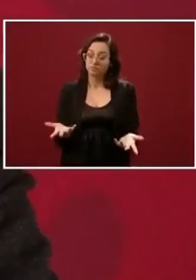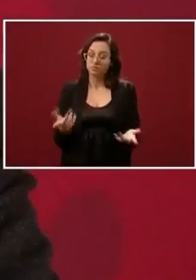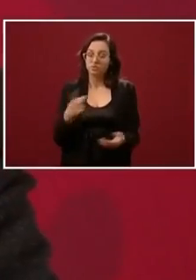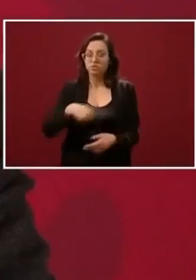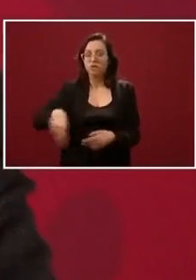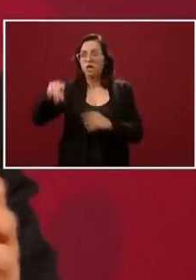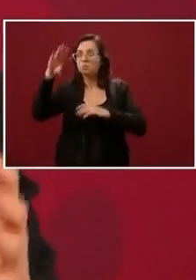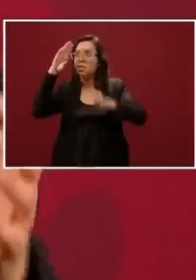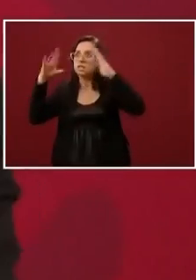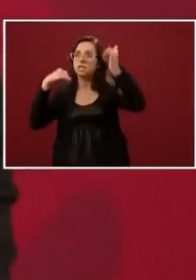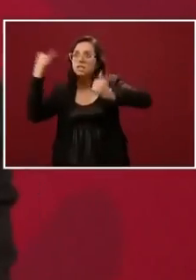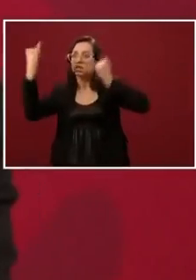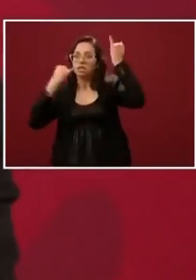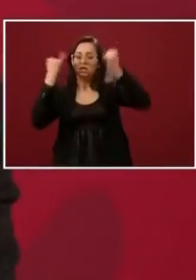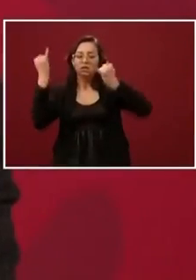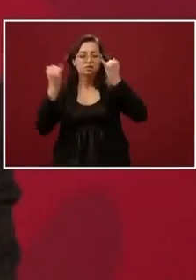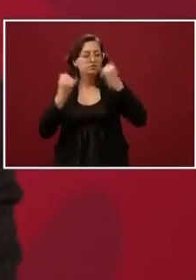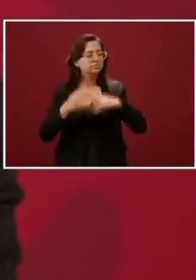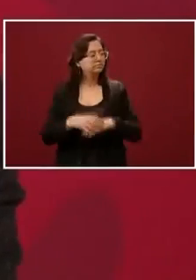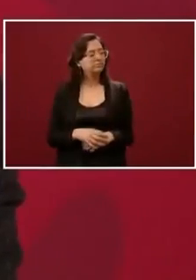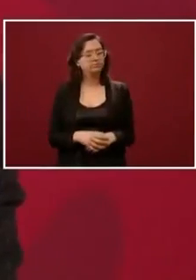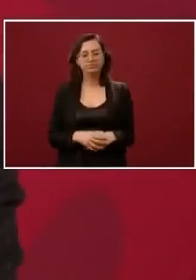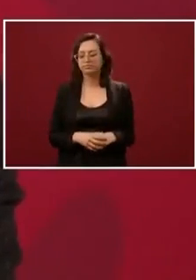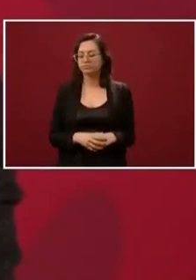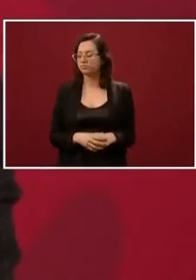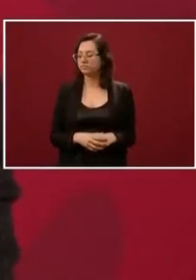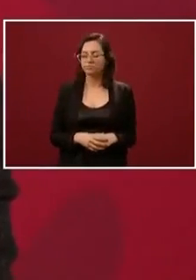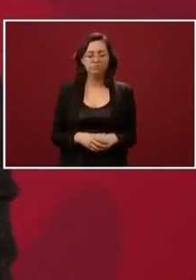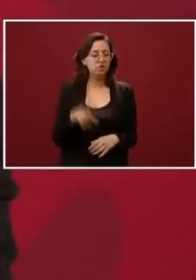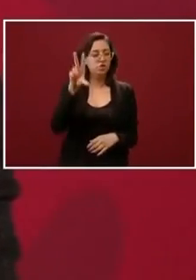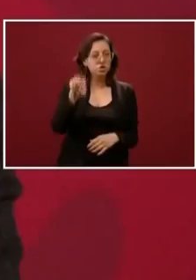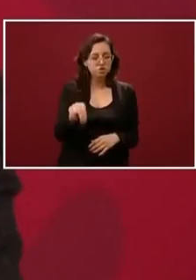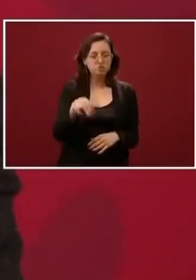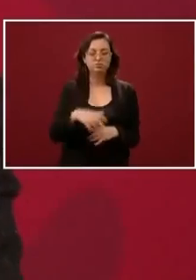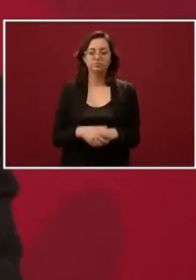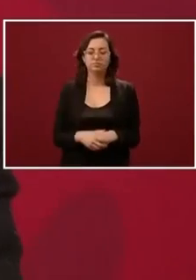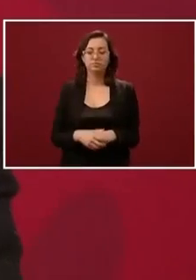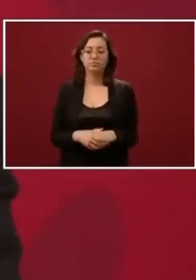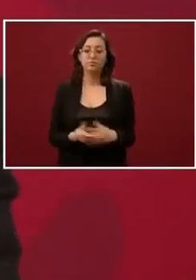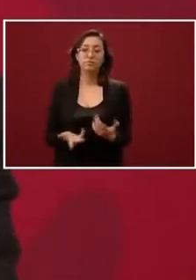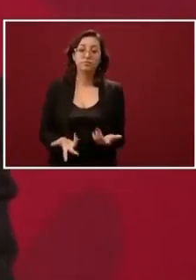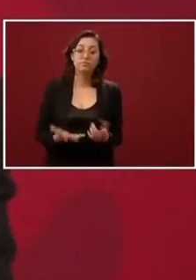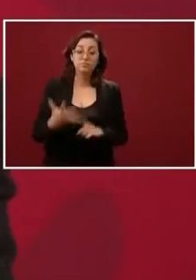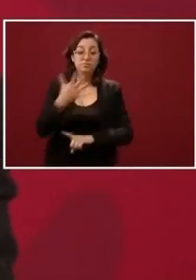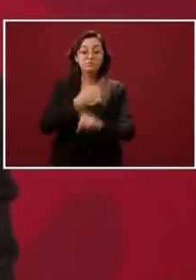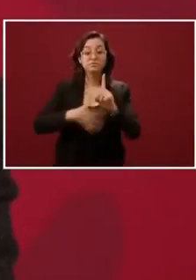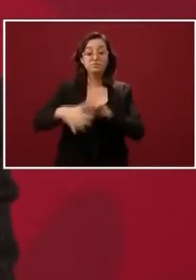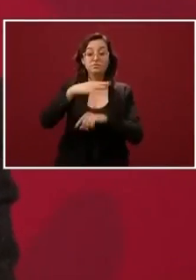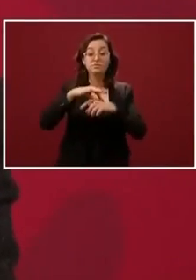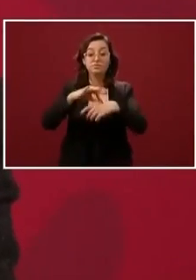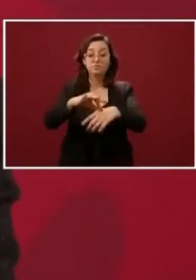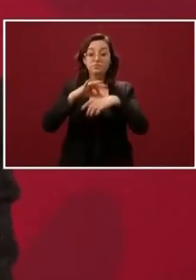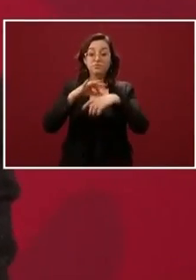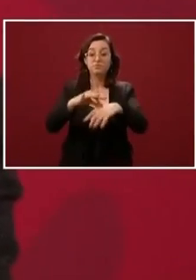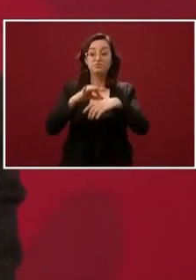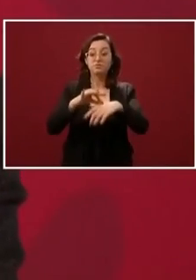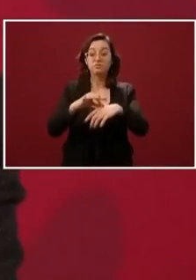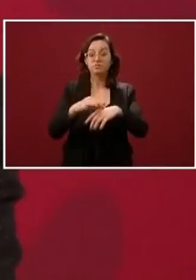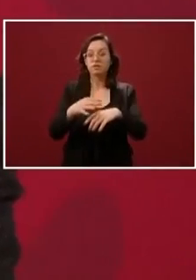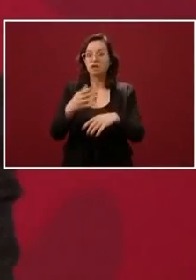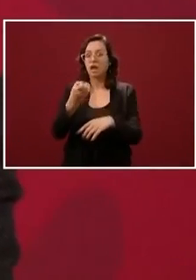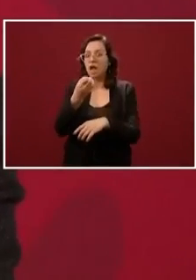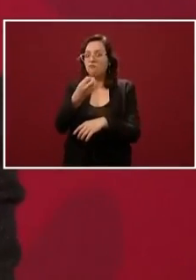esa expectativa. Esta es una expectativa también un tanto desconectada de la realidad, en el sentido de que se